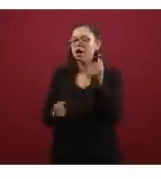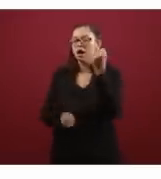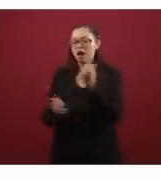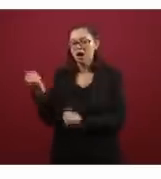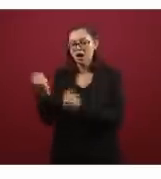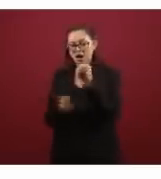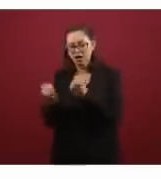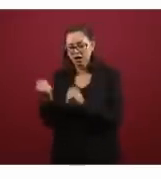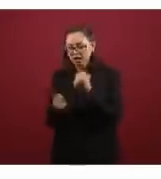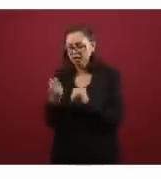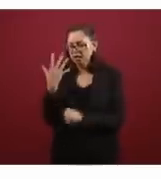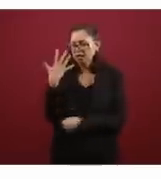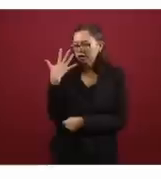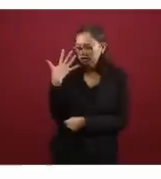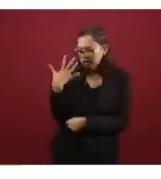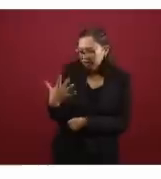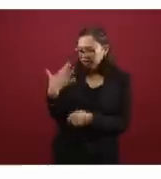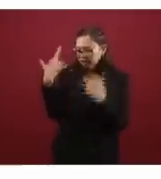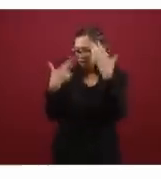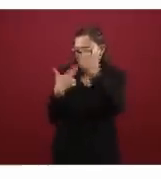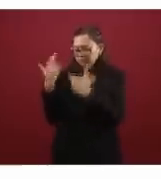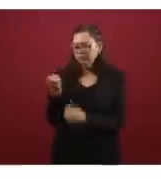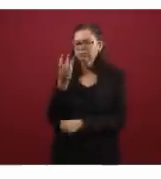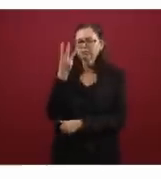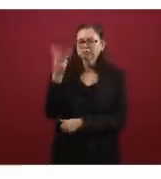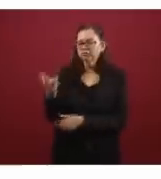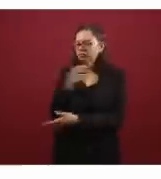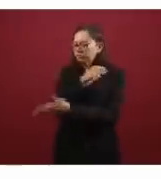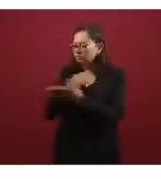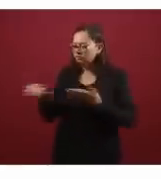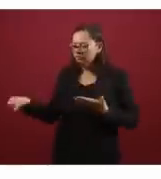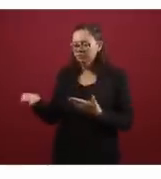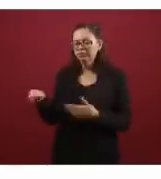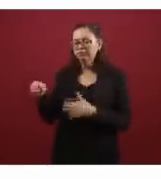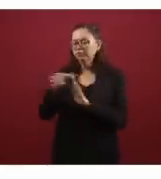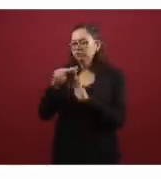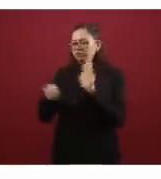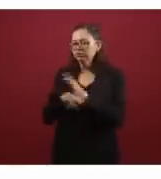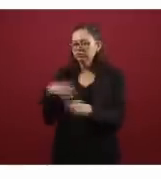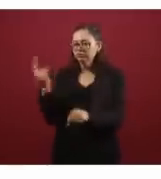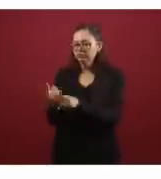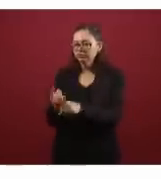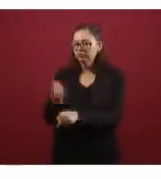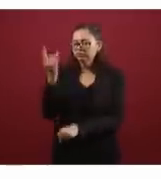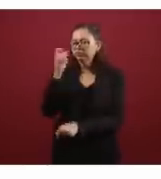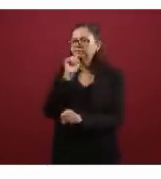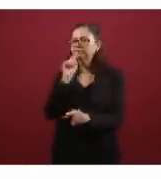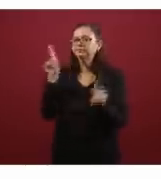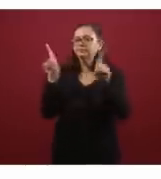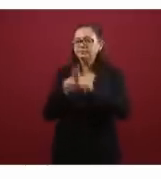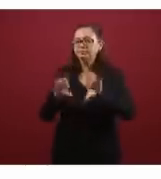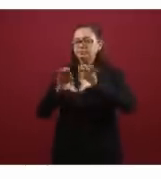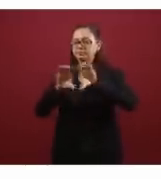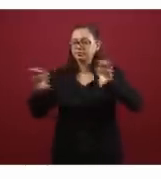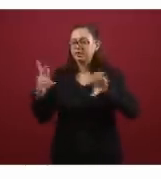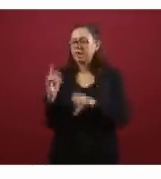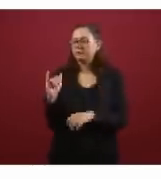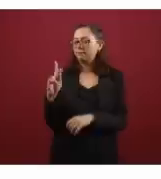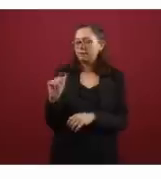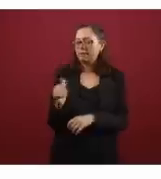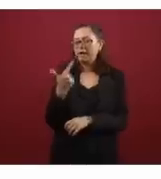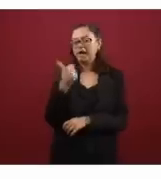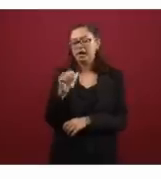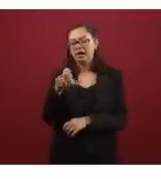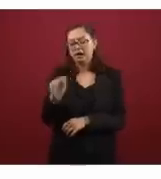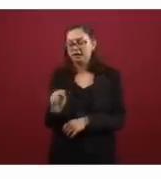3 inmovilizados que no cumplían con las normas. 31 tanques, autotanques verificados, 4 inmovilizados que no cumplían